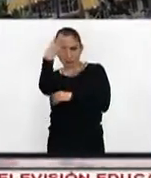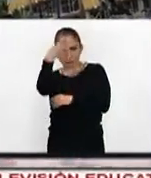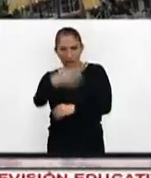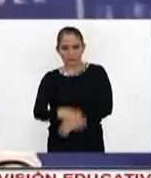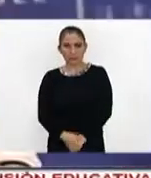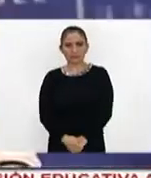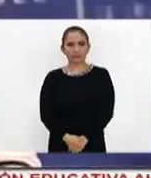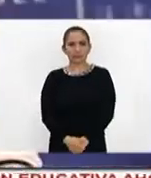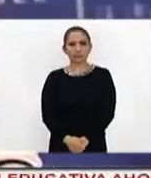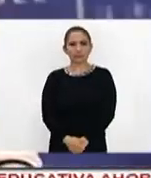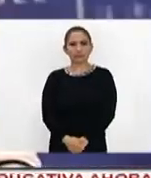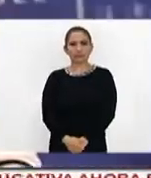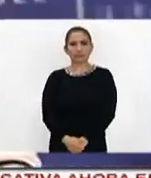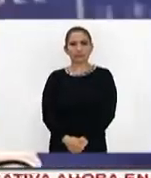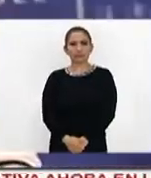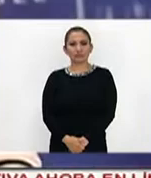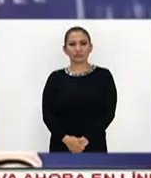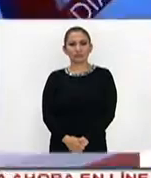2014.